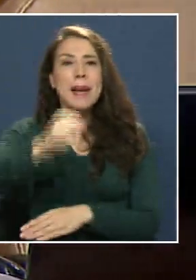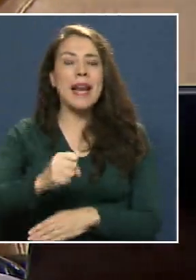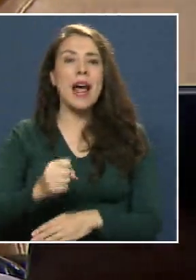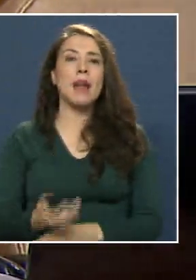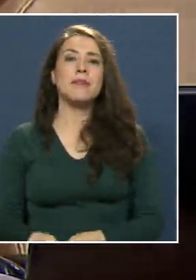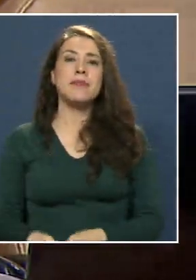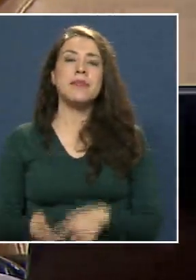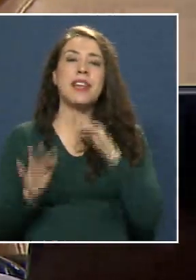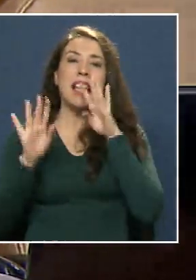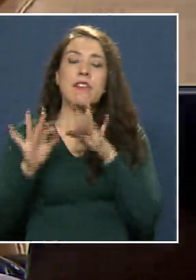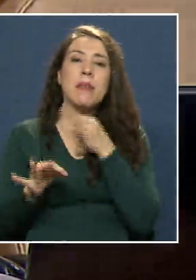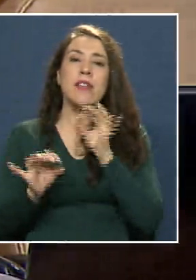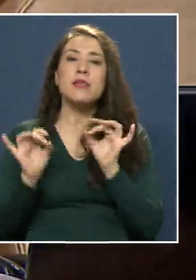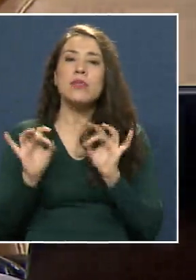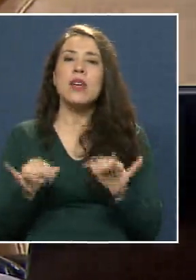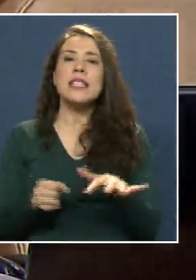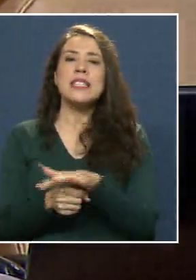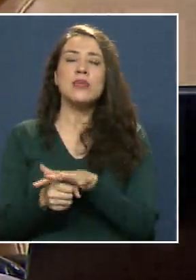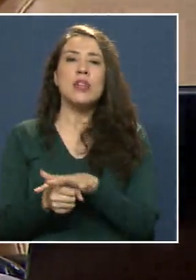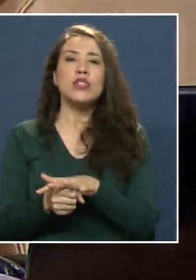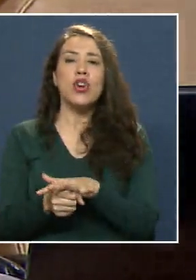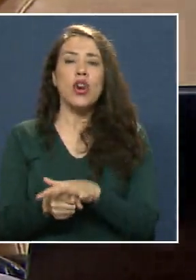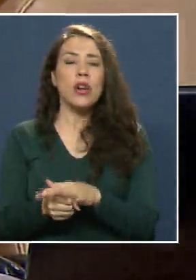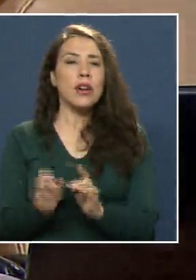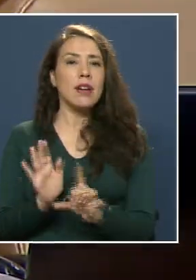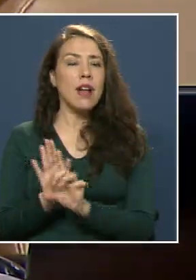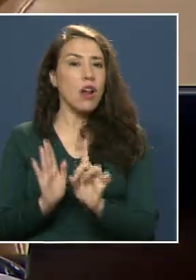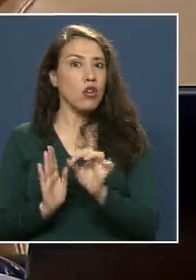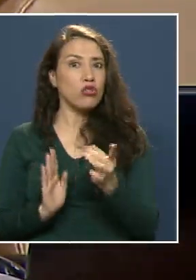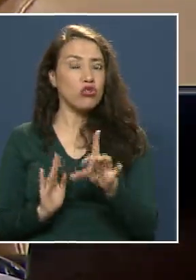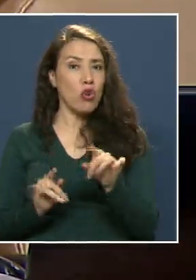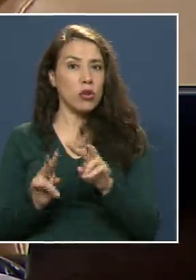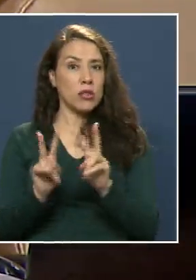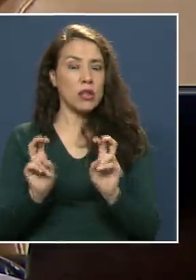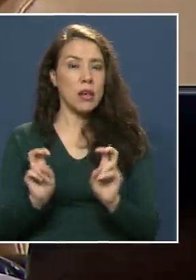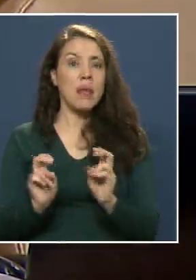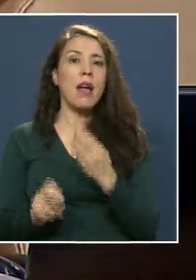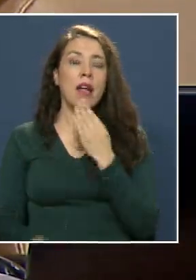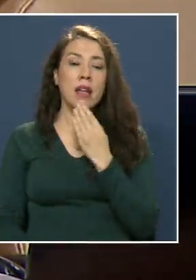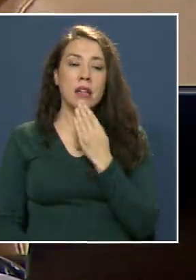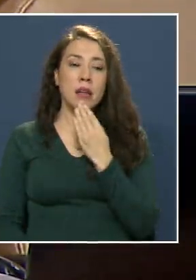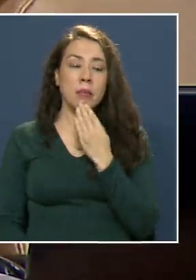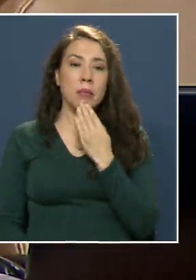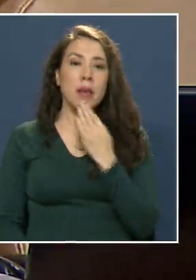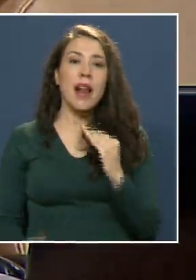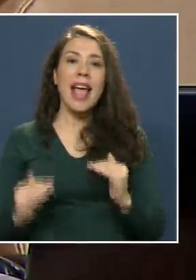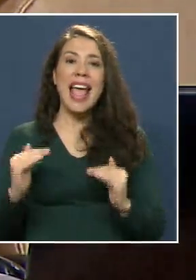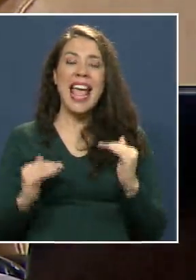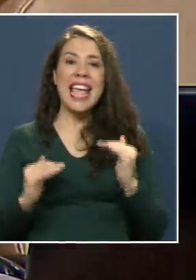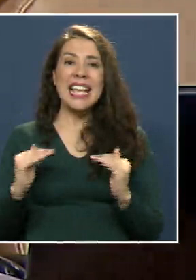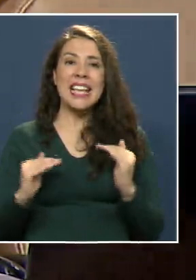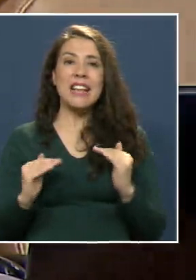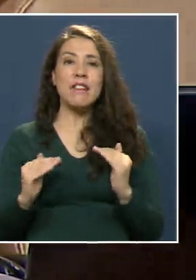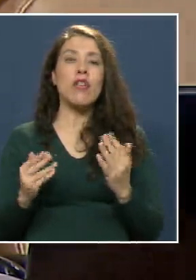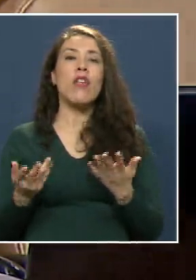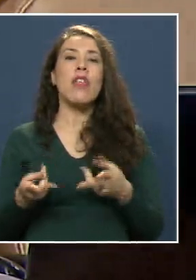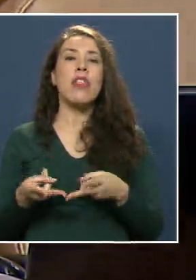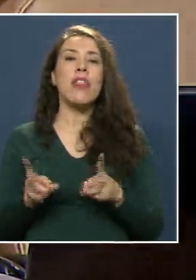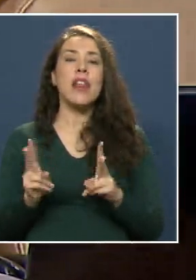el informe que es para consolidar situaciones jurídicas. No es solamente por eso. Tiene que ver con los equilibrios propios del derecho